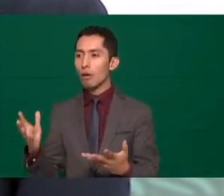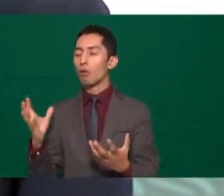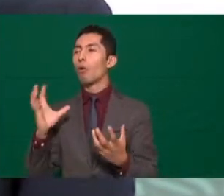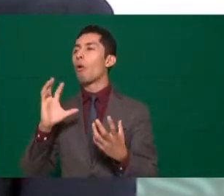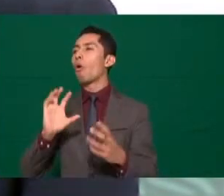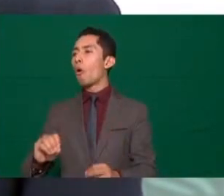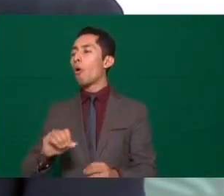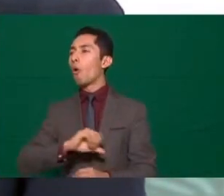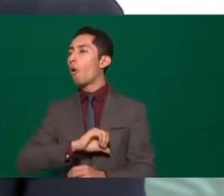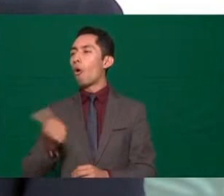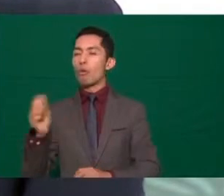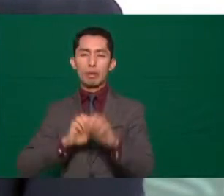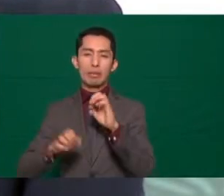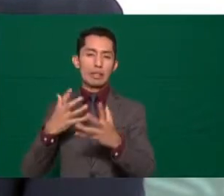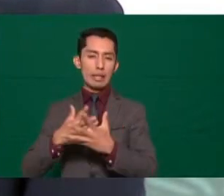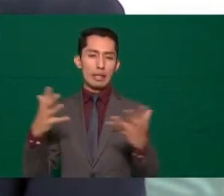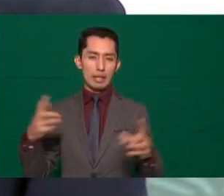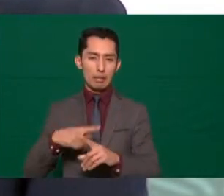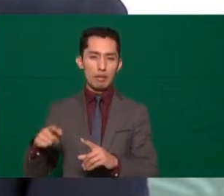grandes corporaciones.